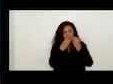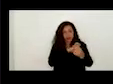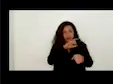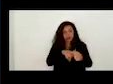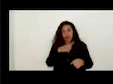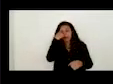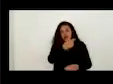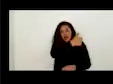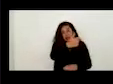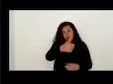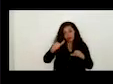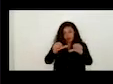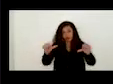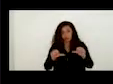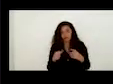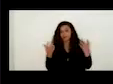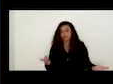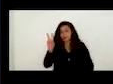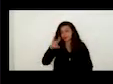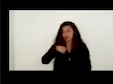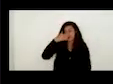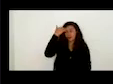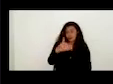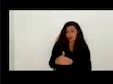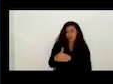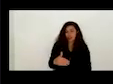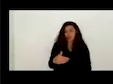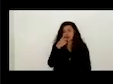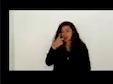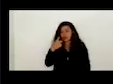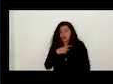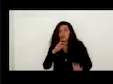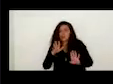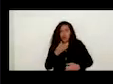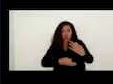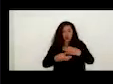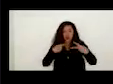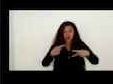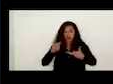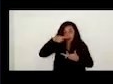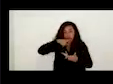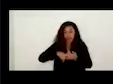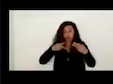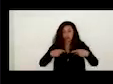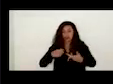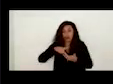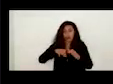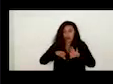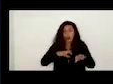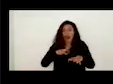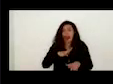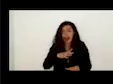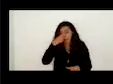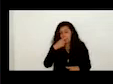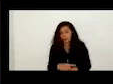cada una de estas áreas, lo cual yo lo sé y por lo que me comentaron, no todos cuentan con el personal suficiente y necesario